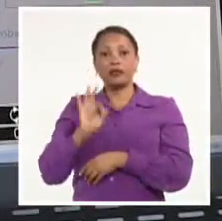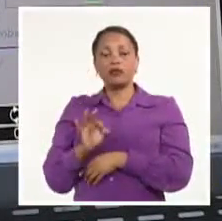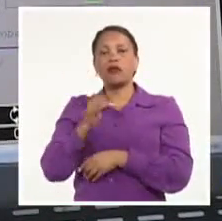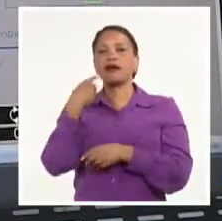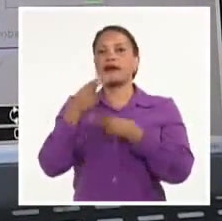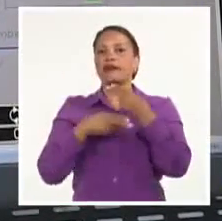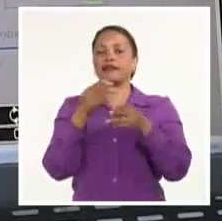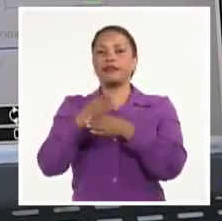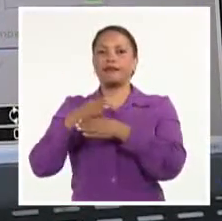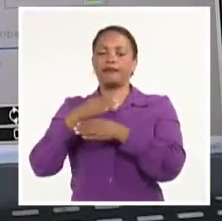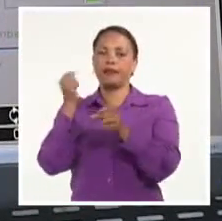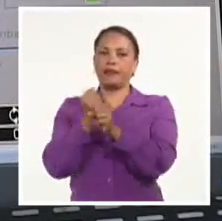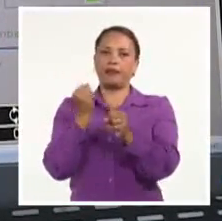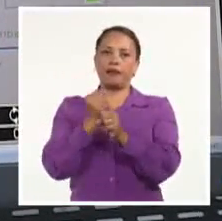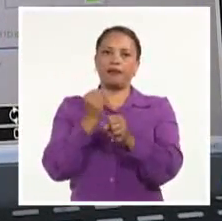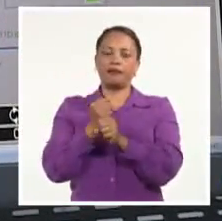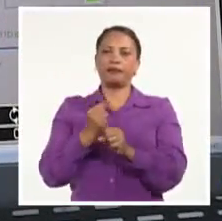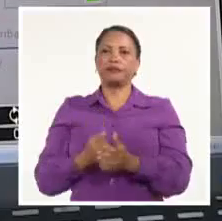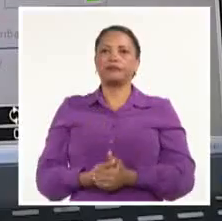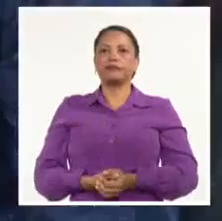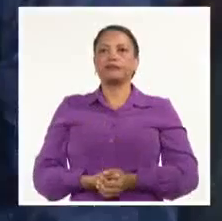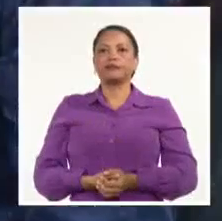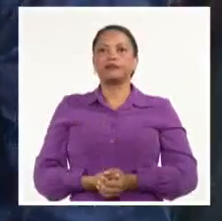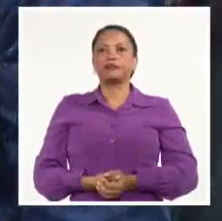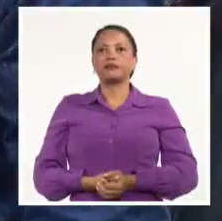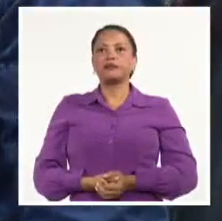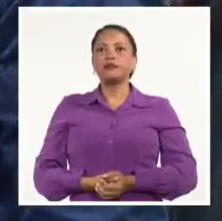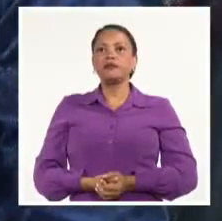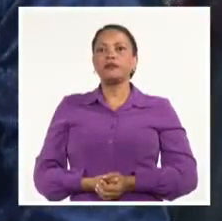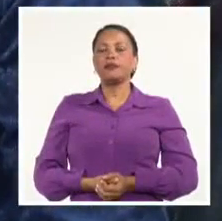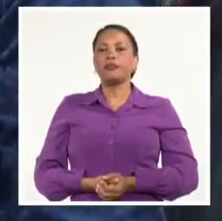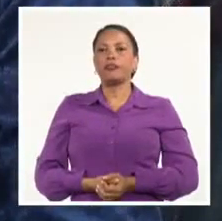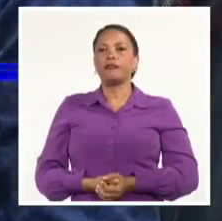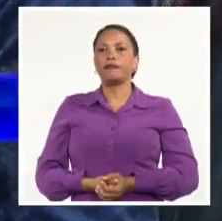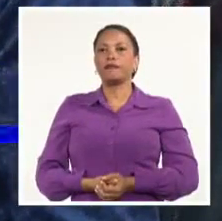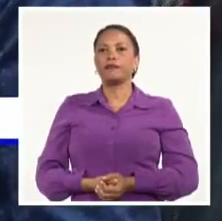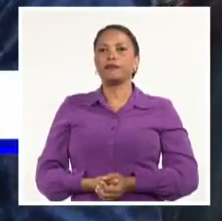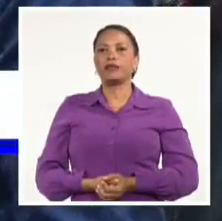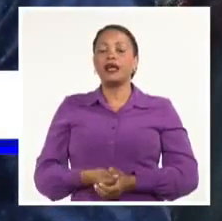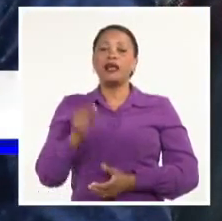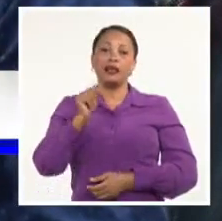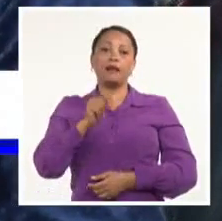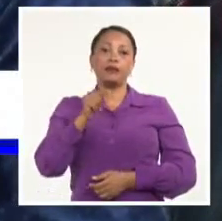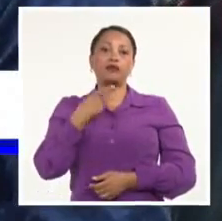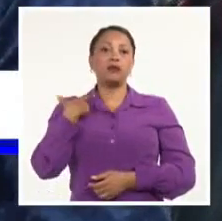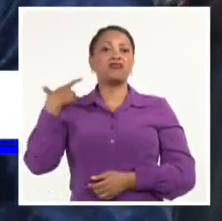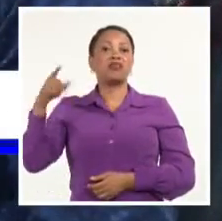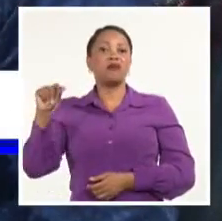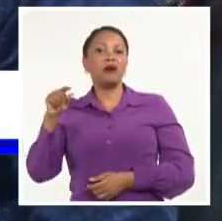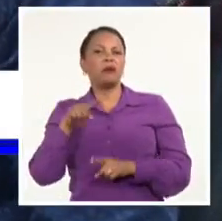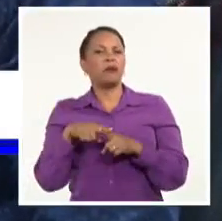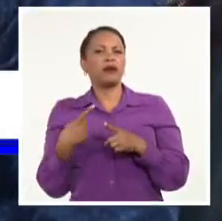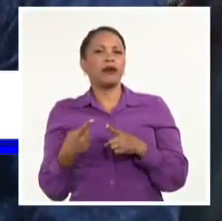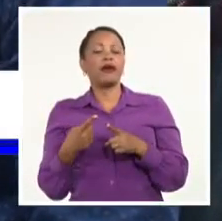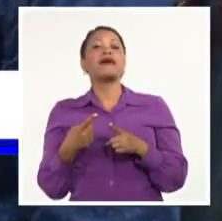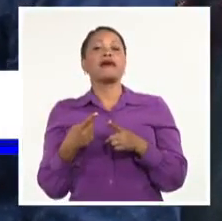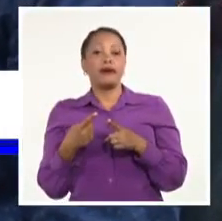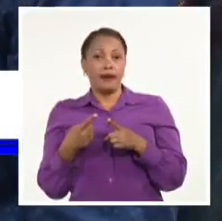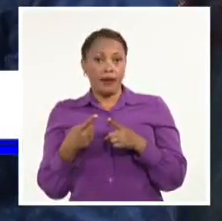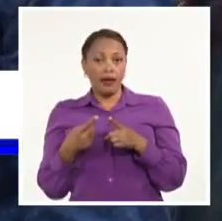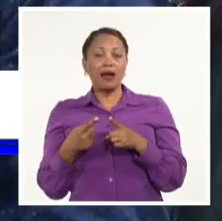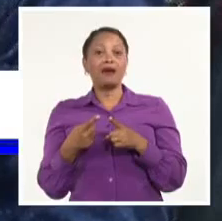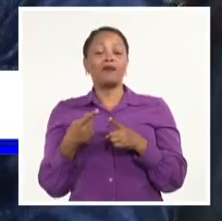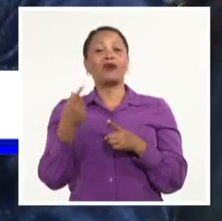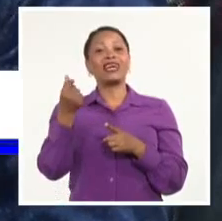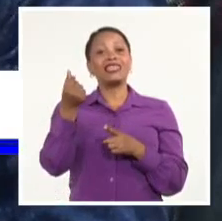desempeñarse en varias funciones. Mayormente por lo que los personal de operaciones decía dice fue exactamente la escasez